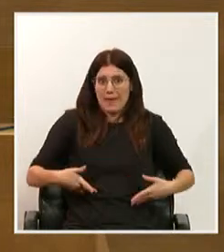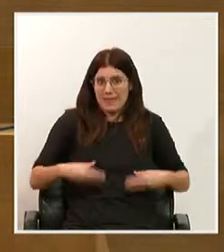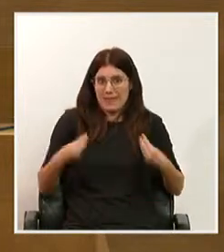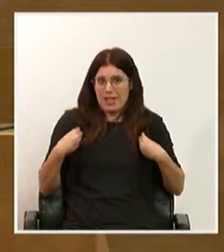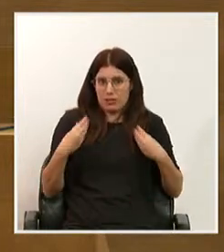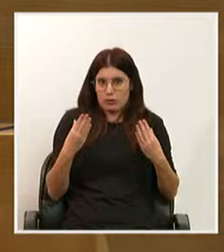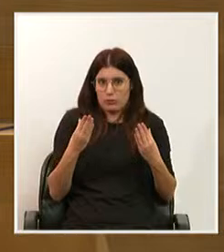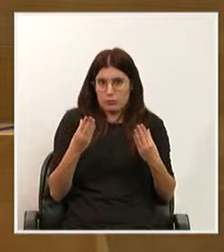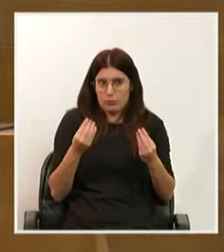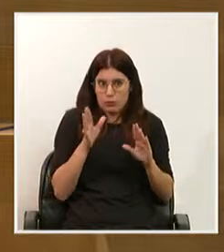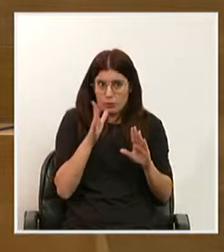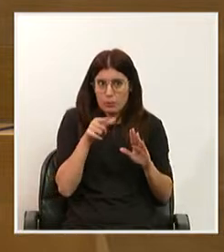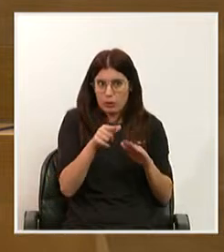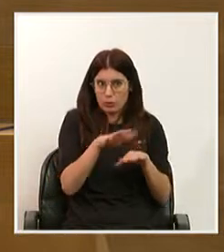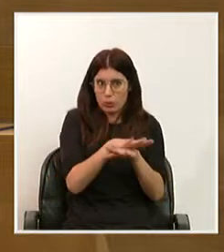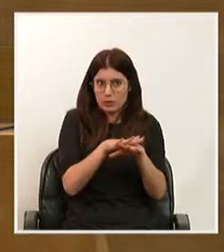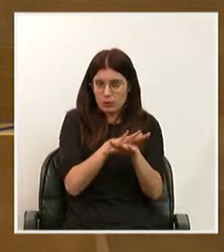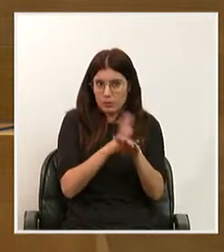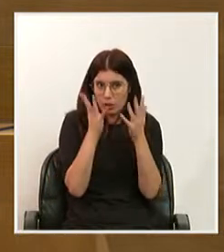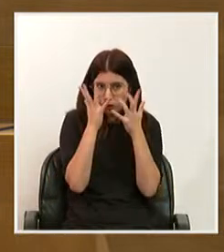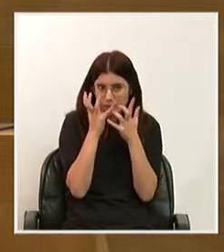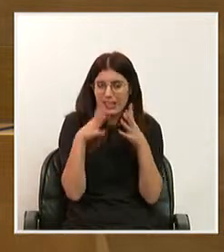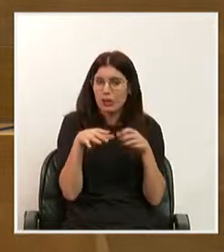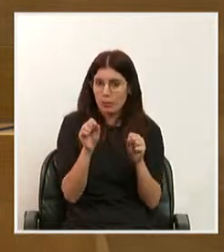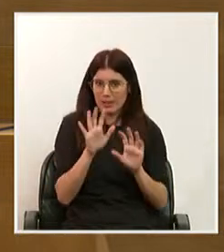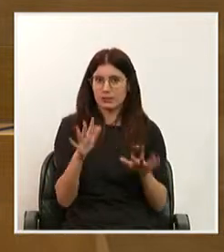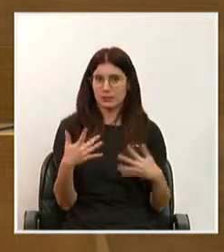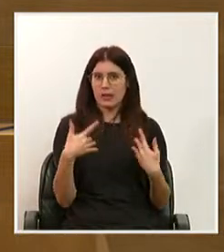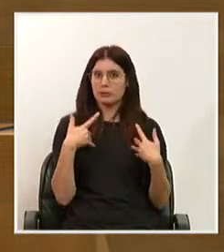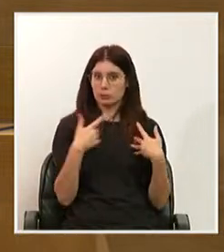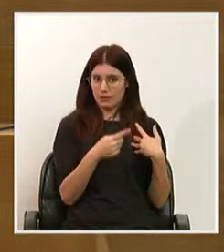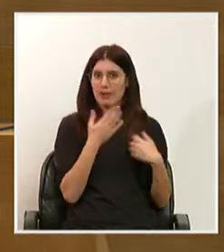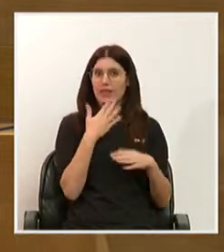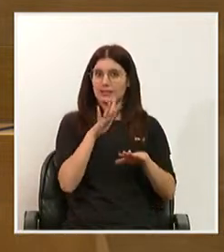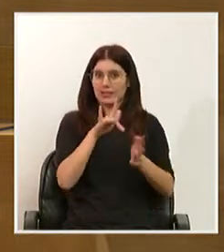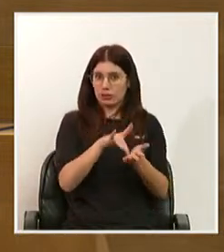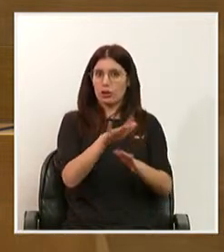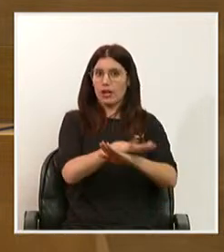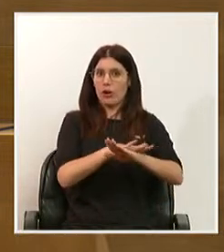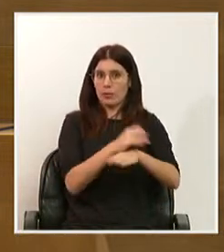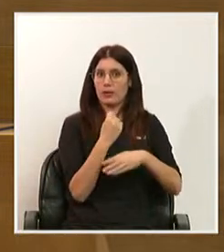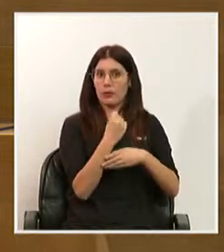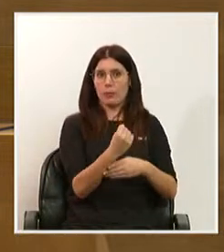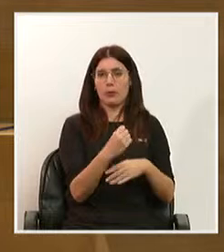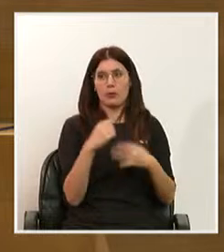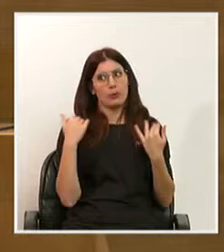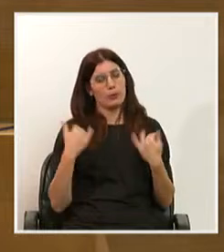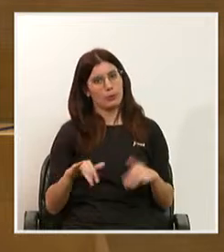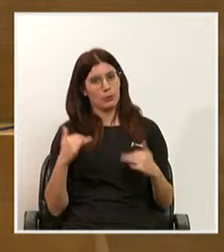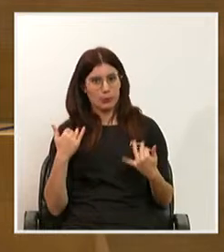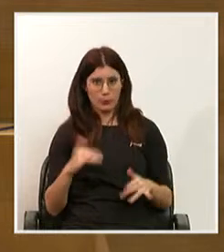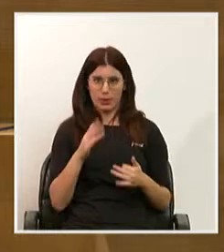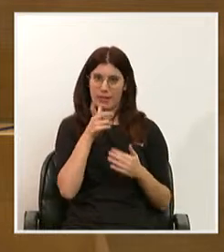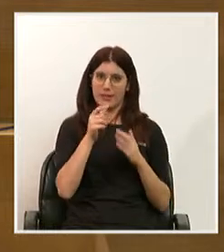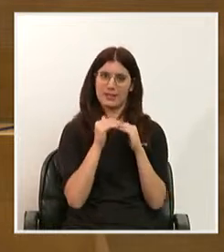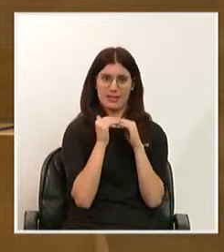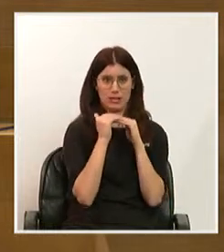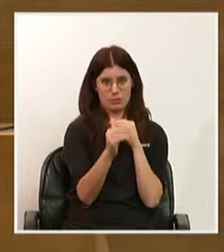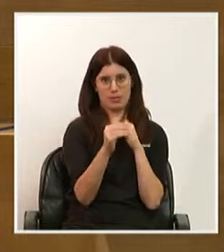no Y la respons una persona que es laven